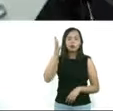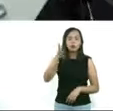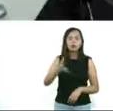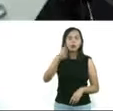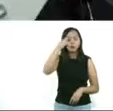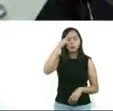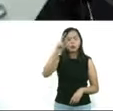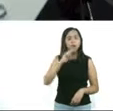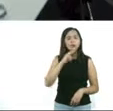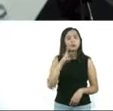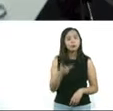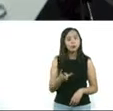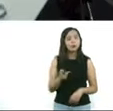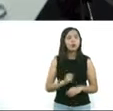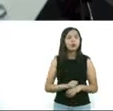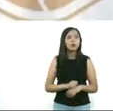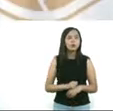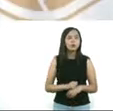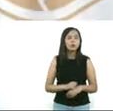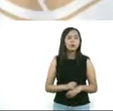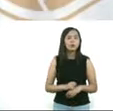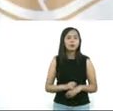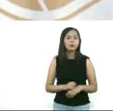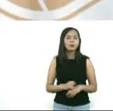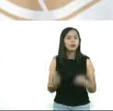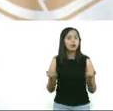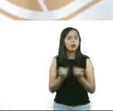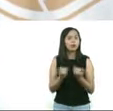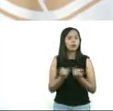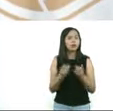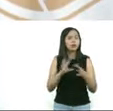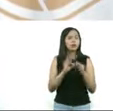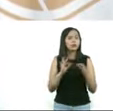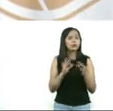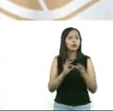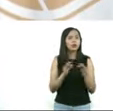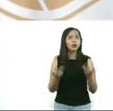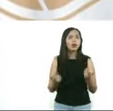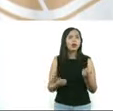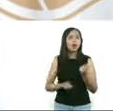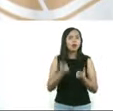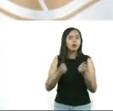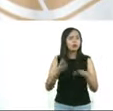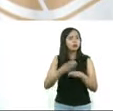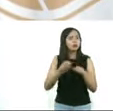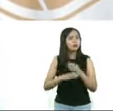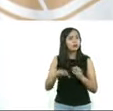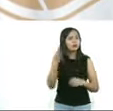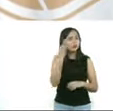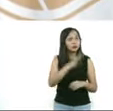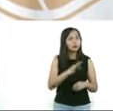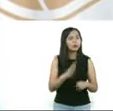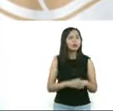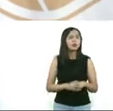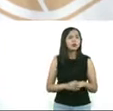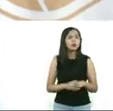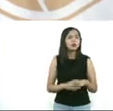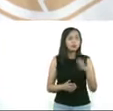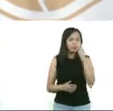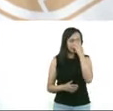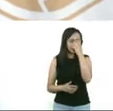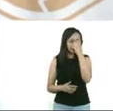la nación, un futuro sustentable. Y también vamos a hablar de que es falso que se esté en contra de las energías